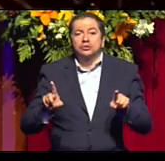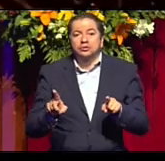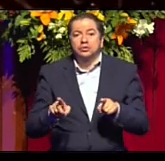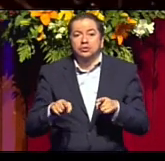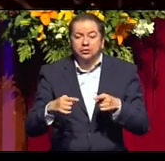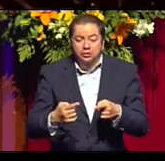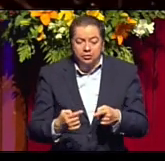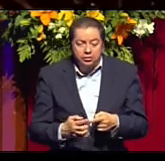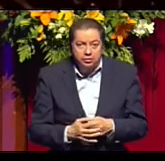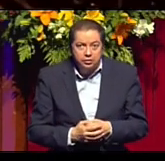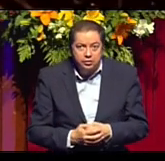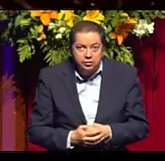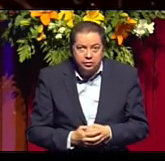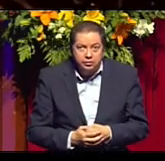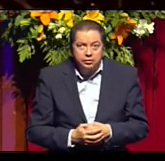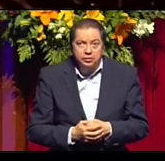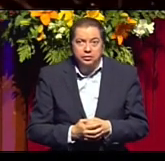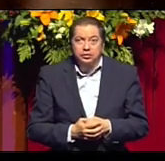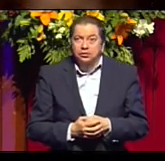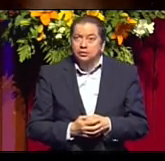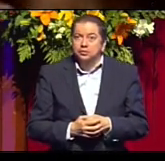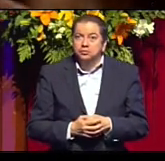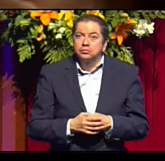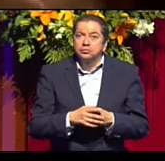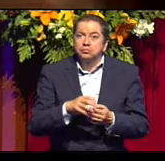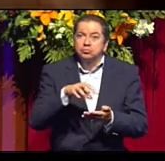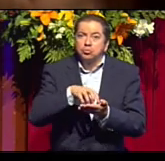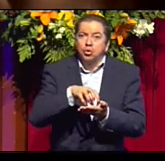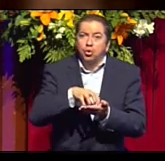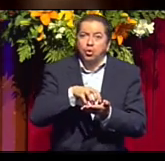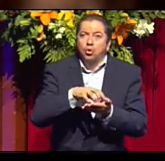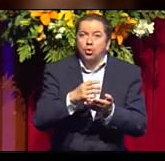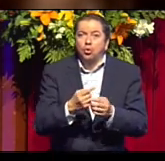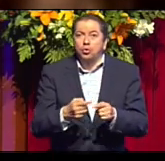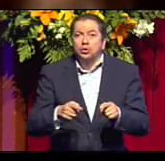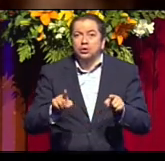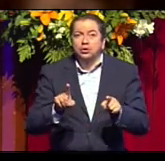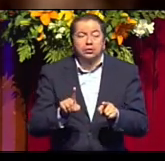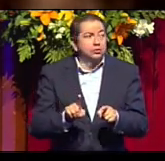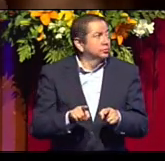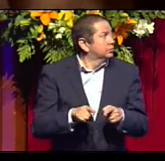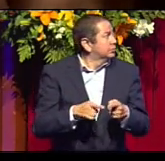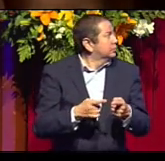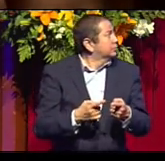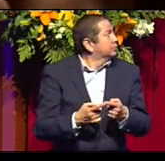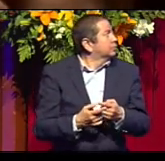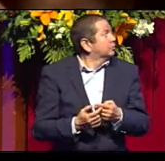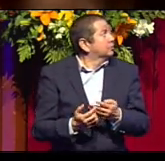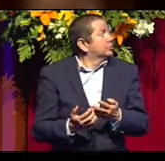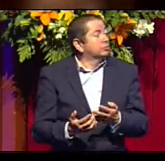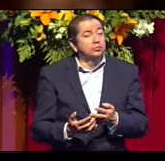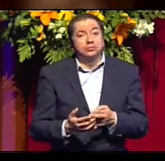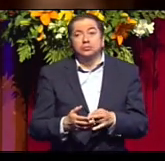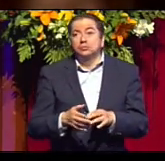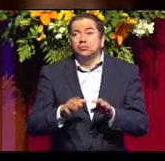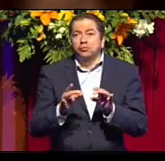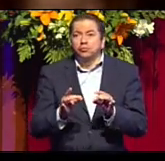Toma rumbo para mi pueblo, que mi pueblo nada es